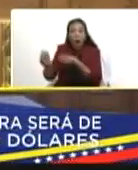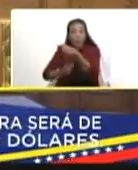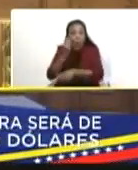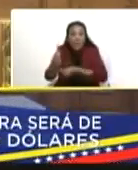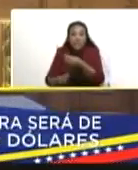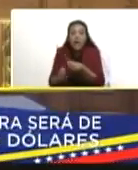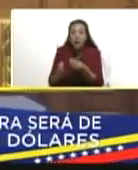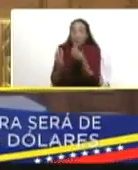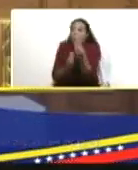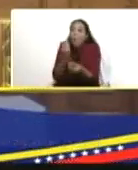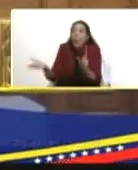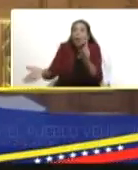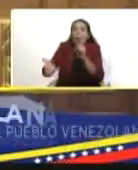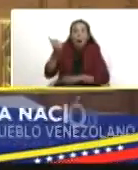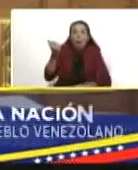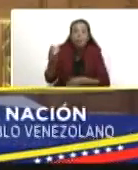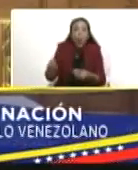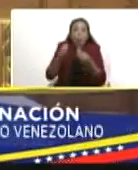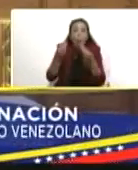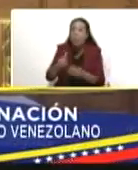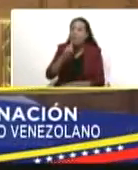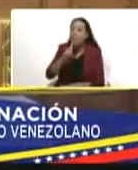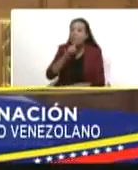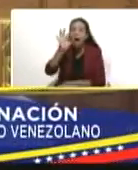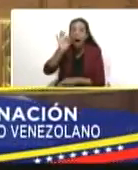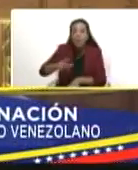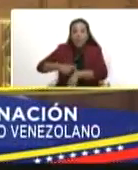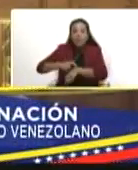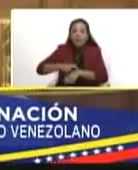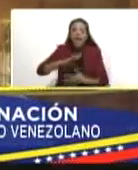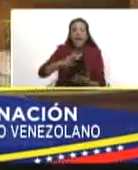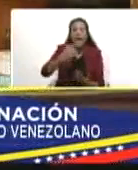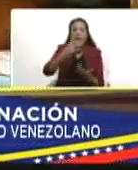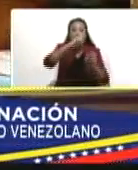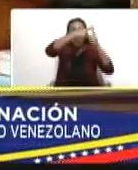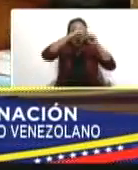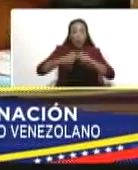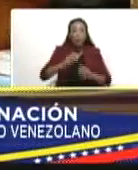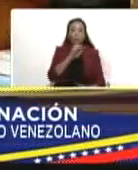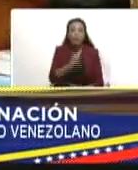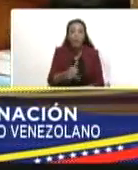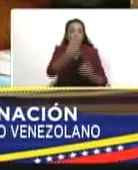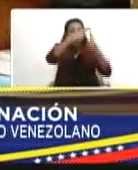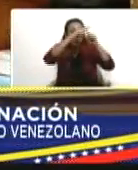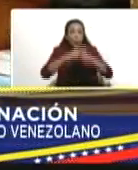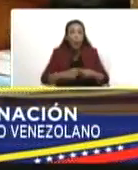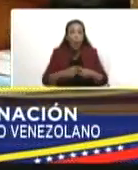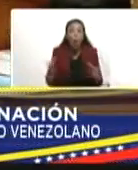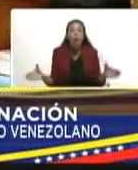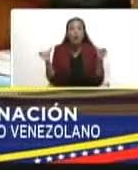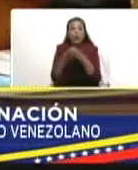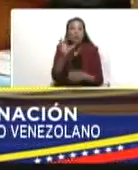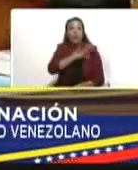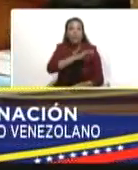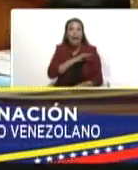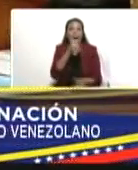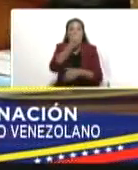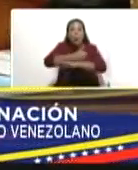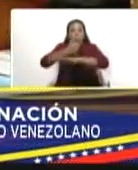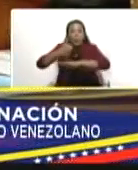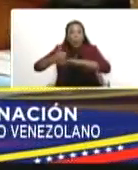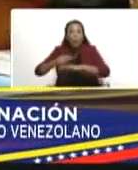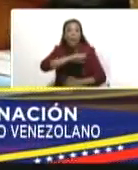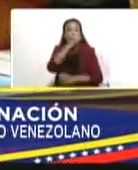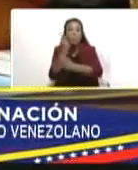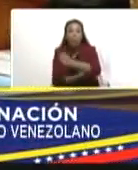lo estaríamos hoy informando en esta memoria y cuenta de no ser por nuestra organización social por el